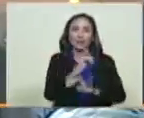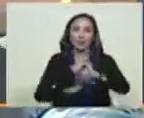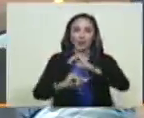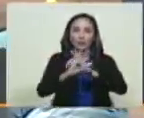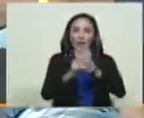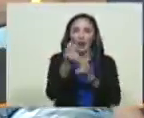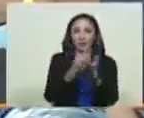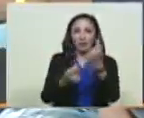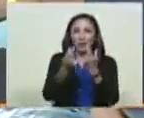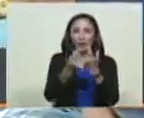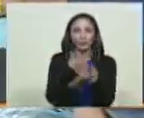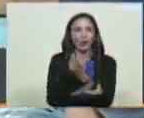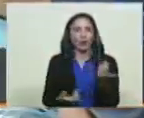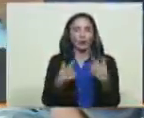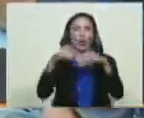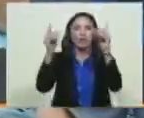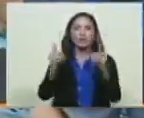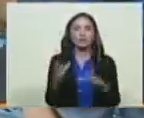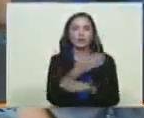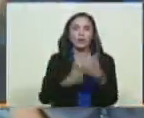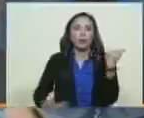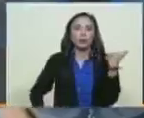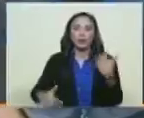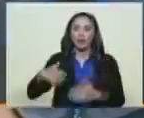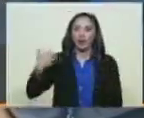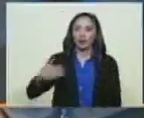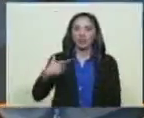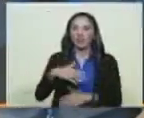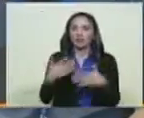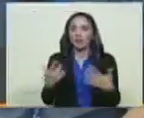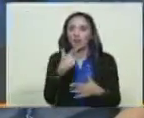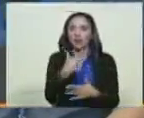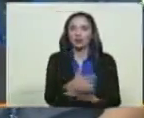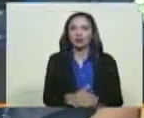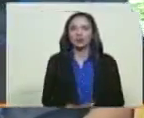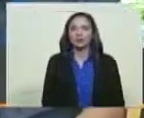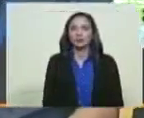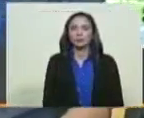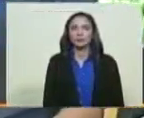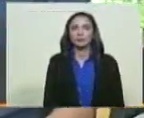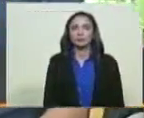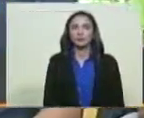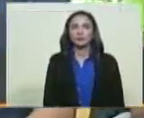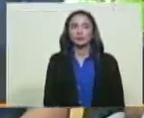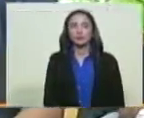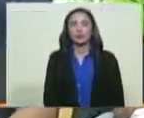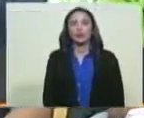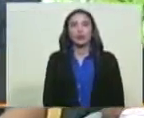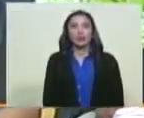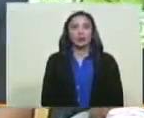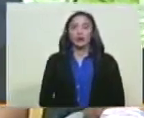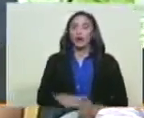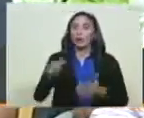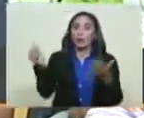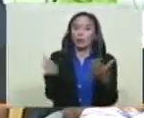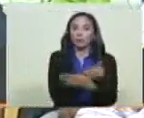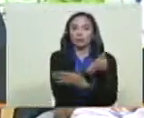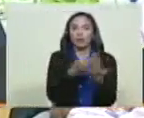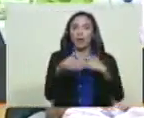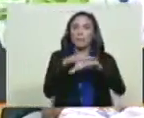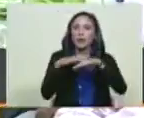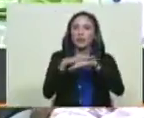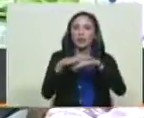y fíjense lo que decide macri lo primero eliminar el ministerio del trabajo de los derechos